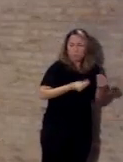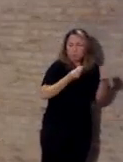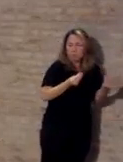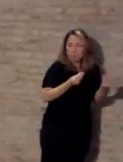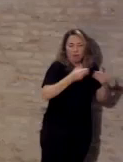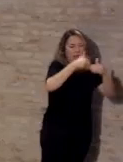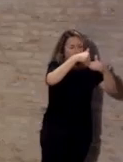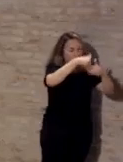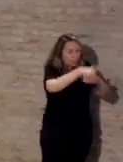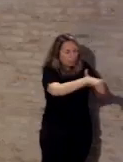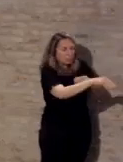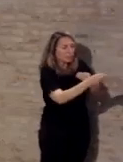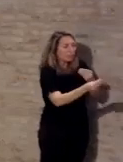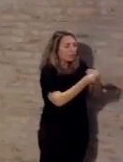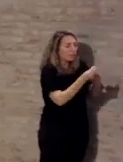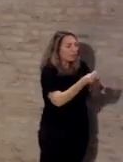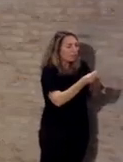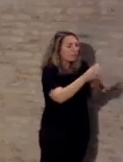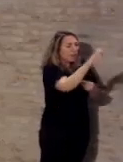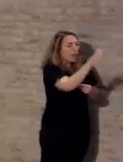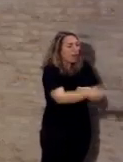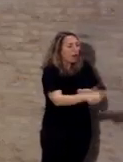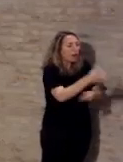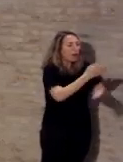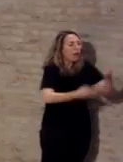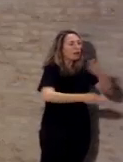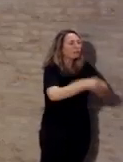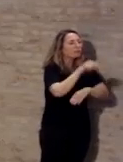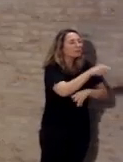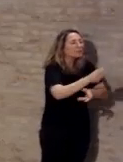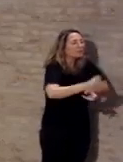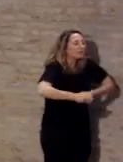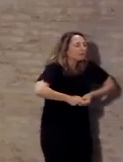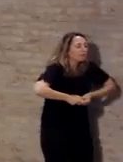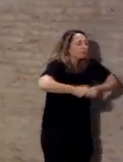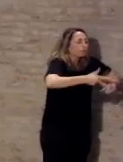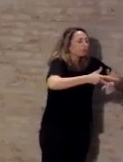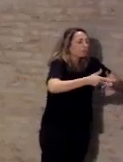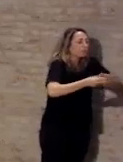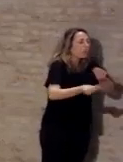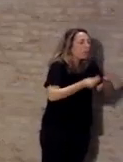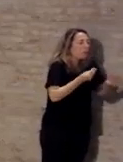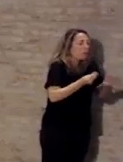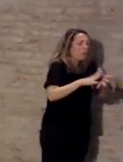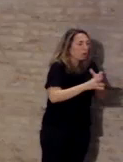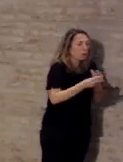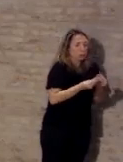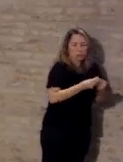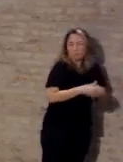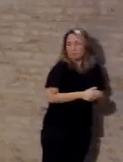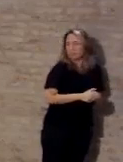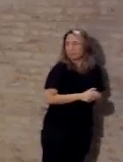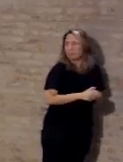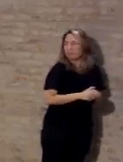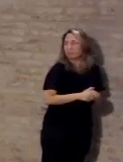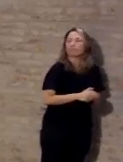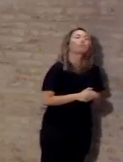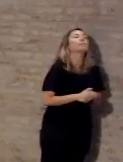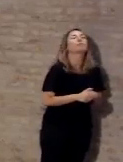eh Hay que ver cómo a la persona con discapacidad puede expresar esto que le está pasando